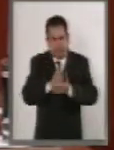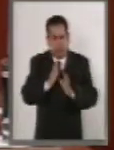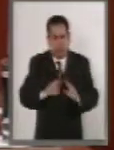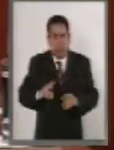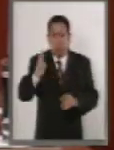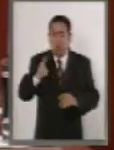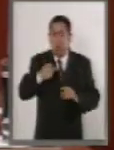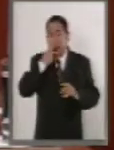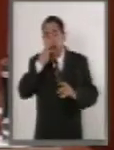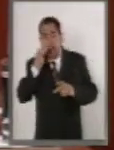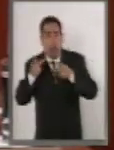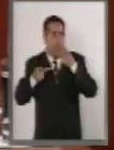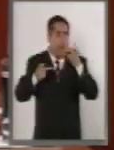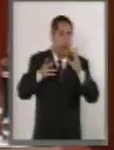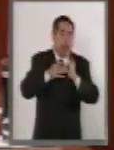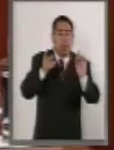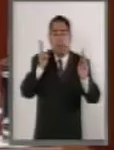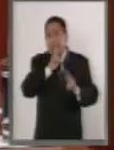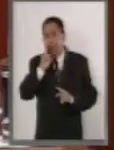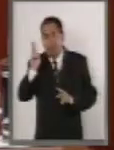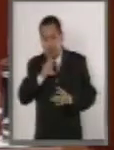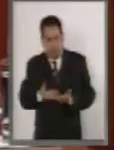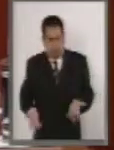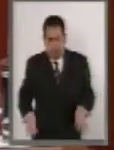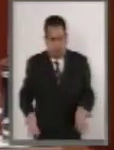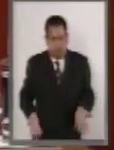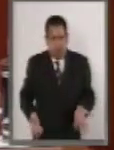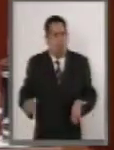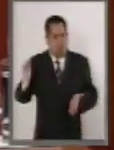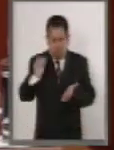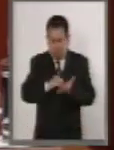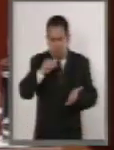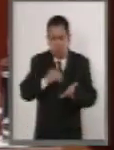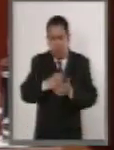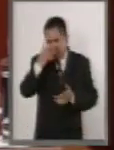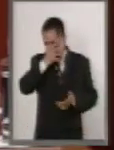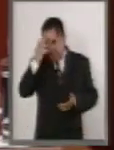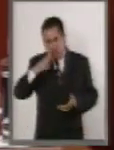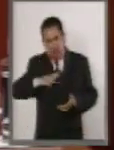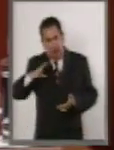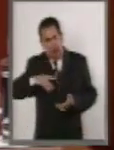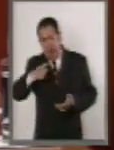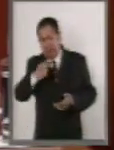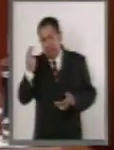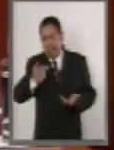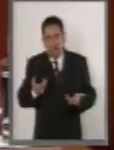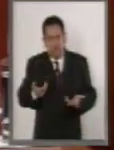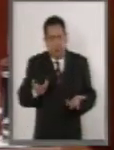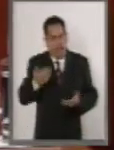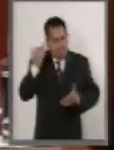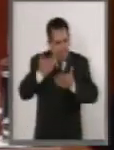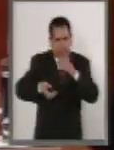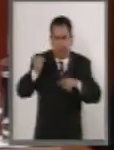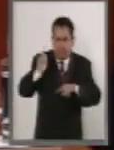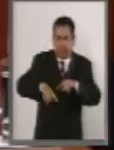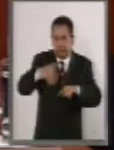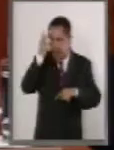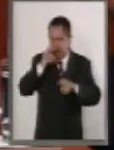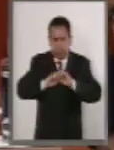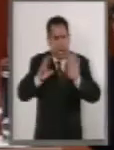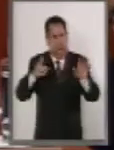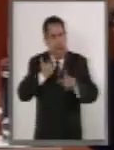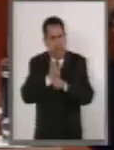palabras van y vienen, pero a la fecha no se ha concretado levantar esta restricción de visa para